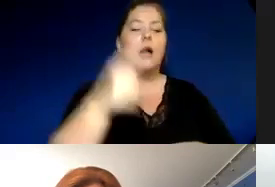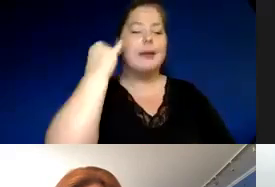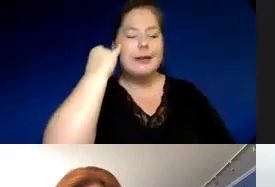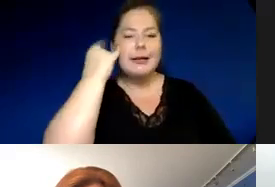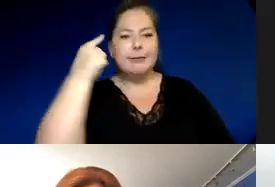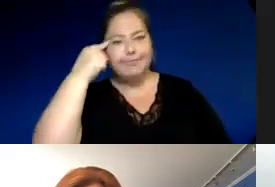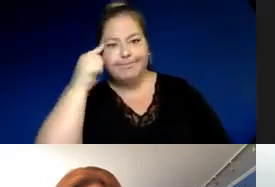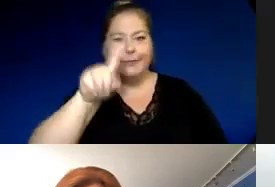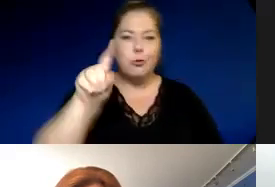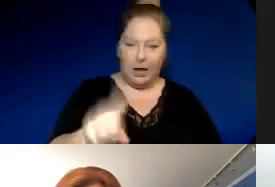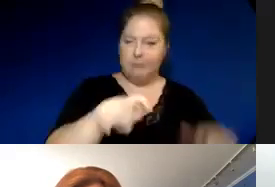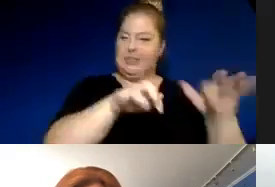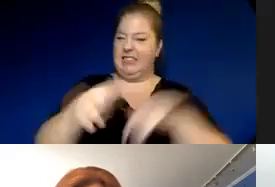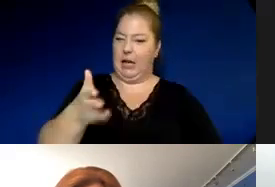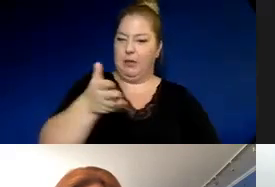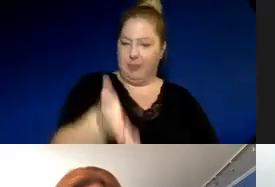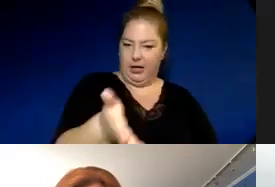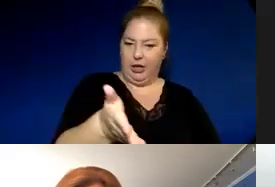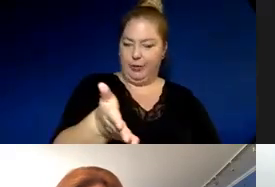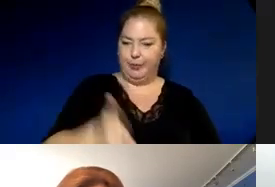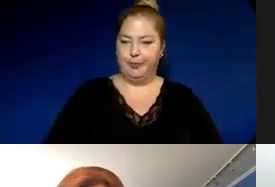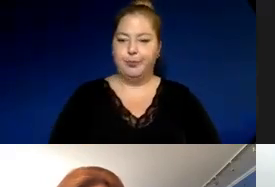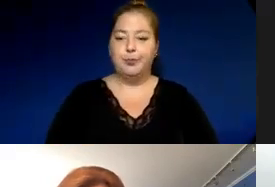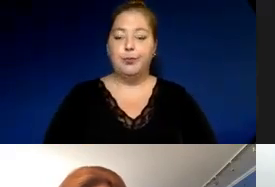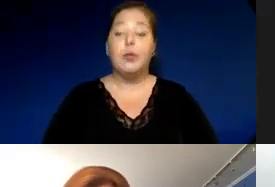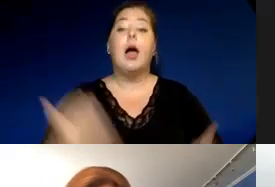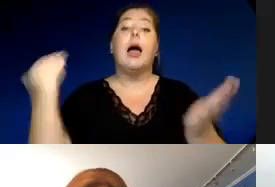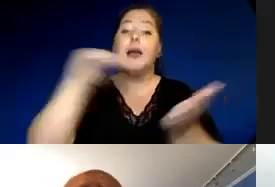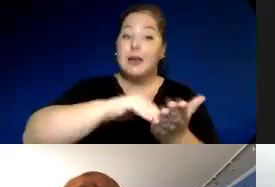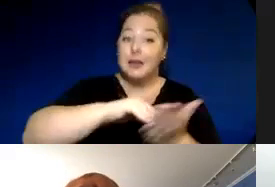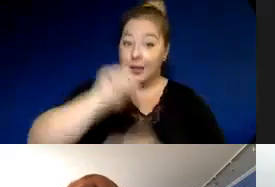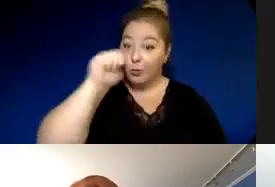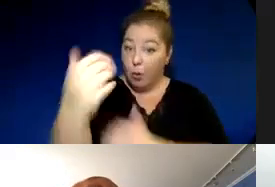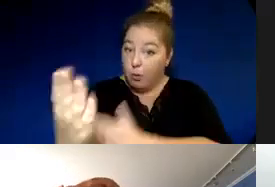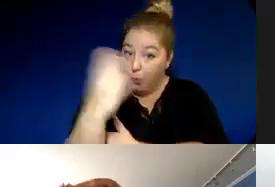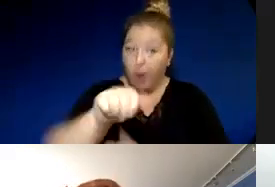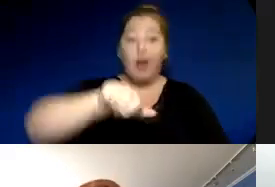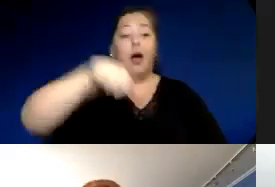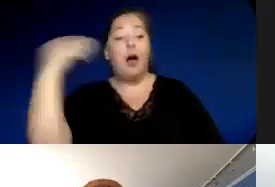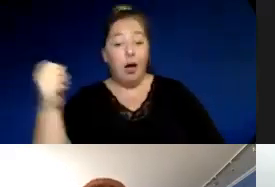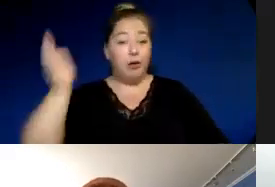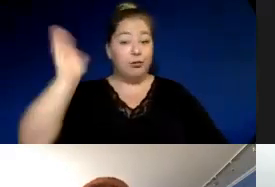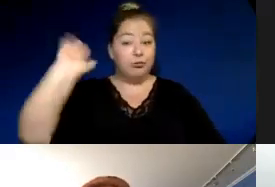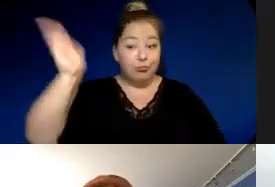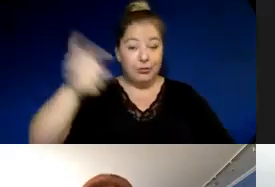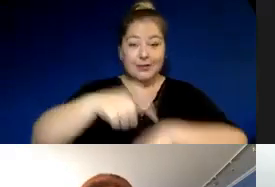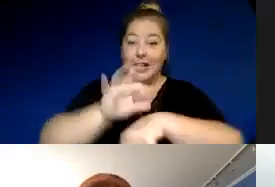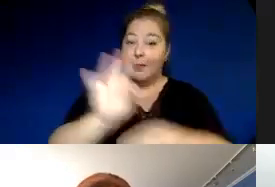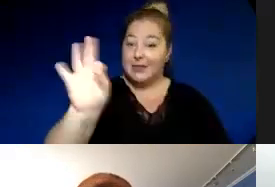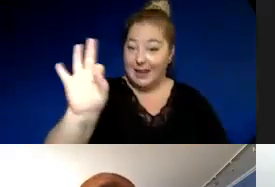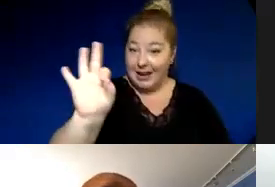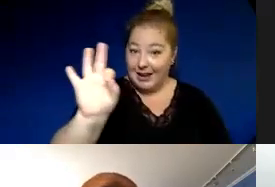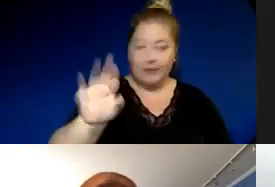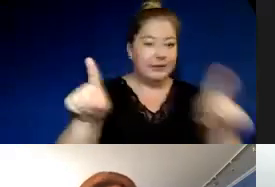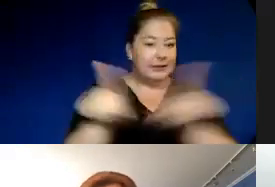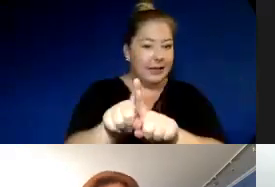Un recordatorio también, mañana en la mañana habrá una presentación a las 9 de la mañana, además de la de las 4 de la